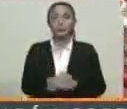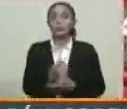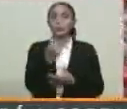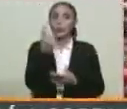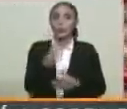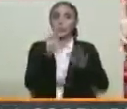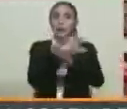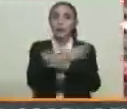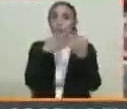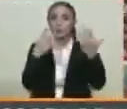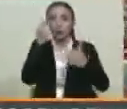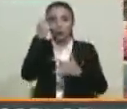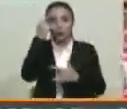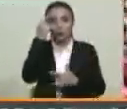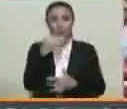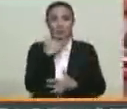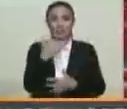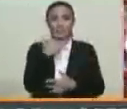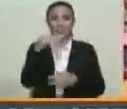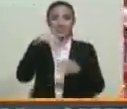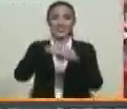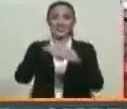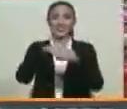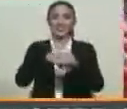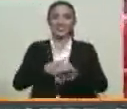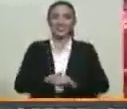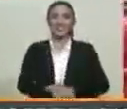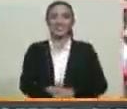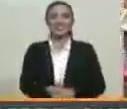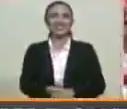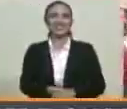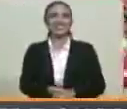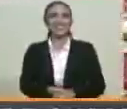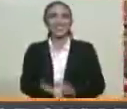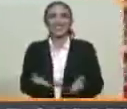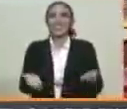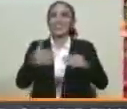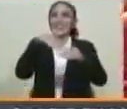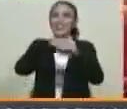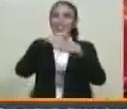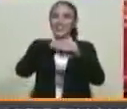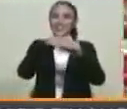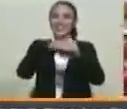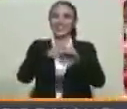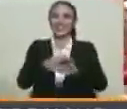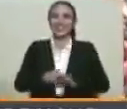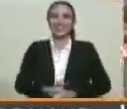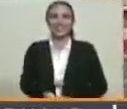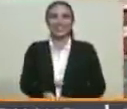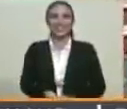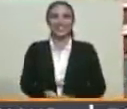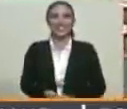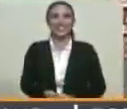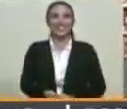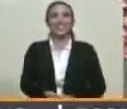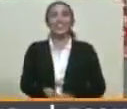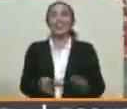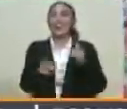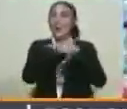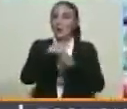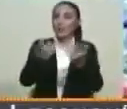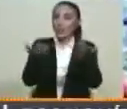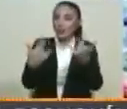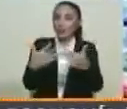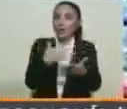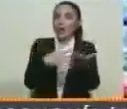Faltan 19 días para hacer justicia con el voto. Y si ustedes me dan 10 millones